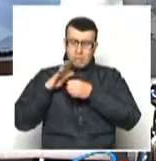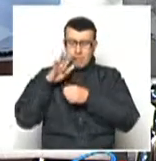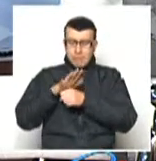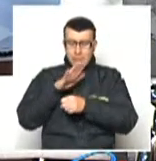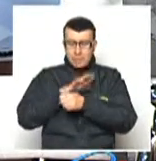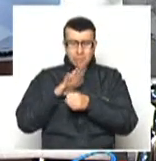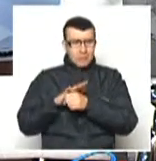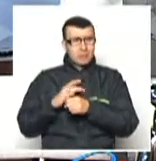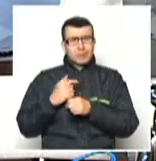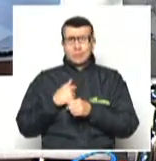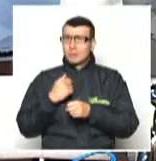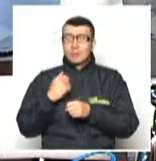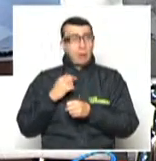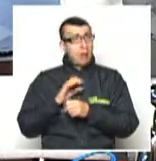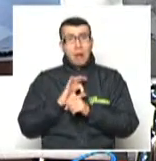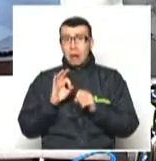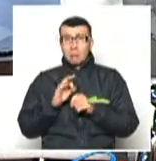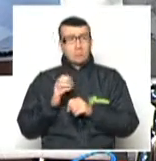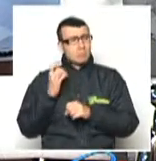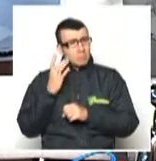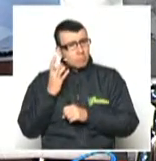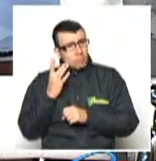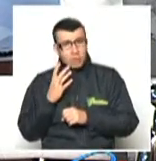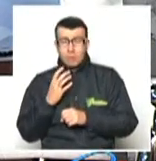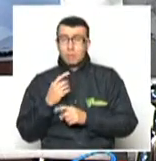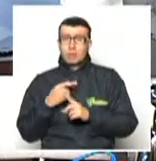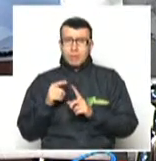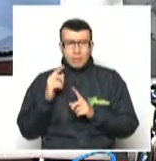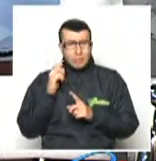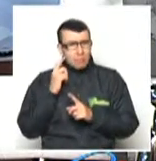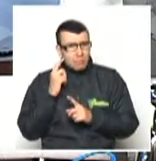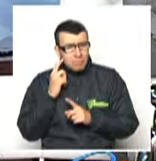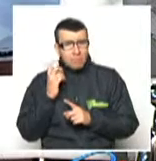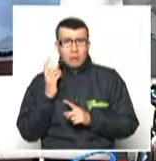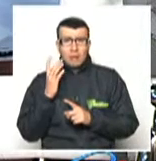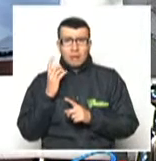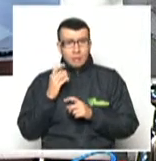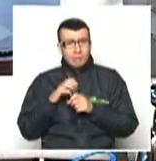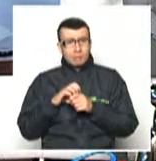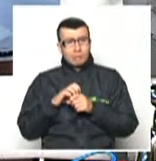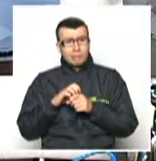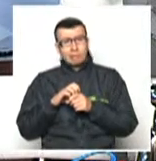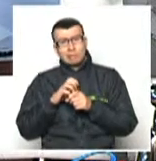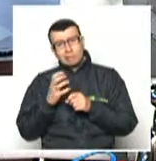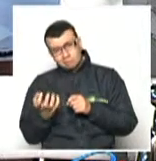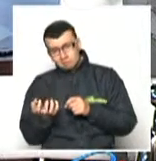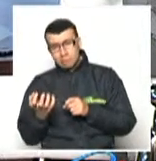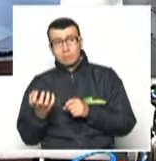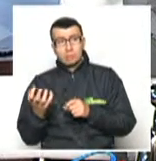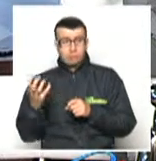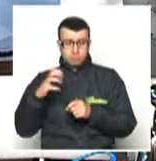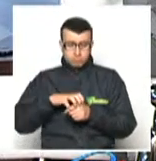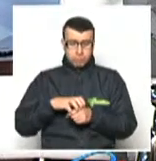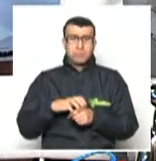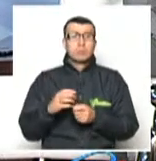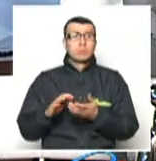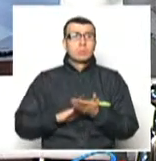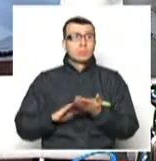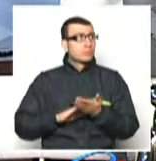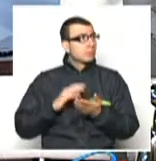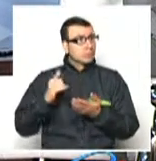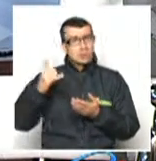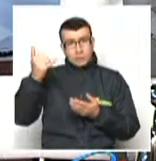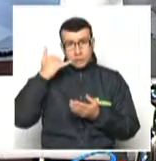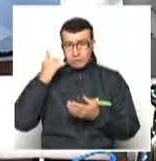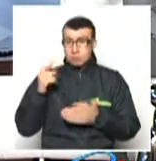han molestado ni nada, pero sí se ve que se me están como zafando. Entonces quisiera averiguar el teléfono o que el